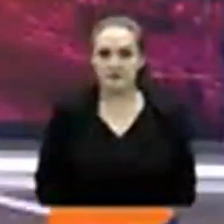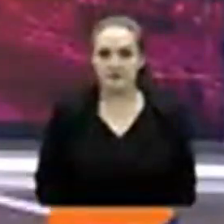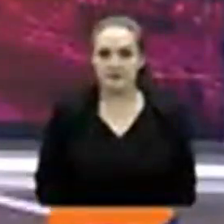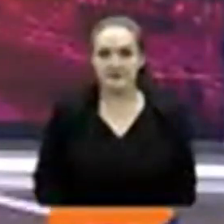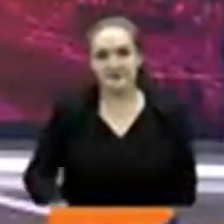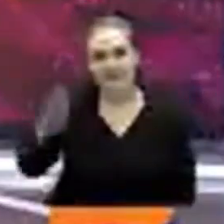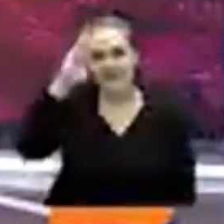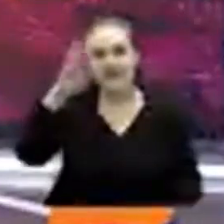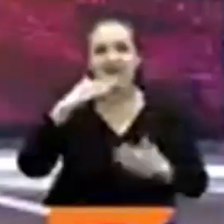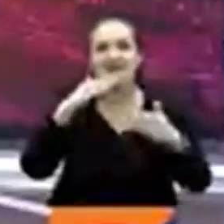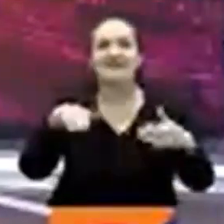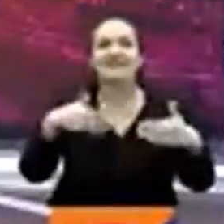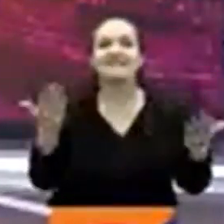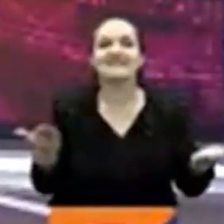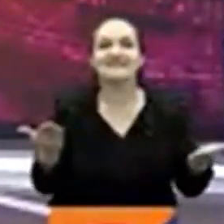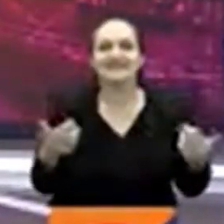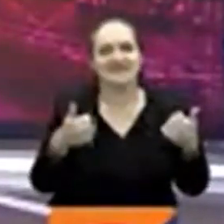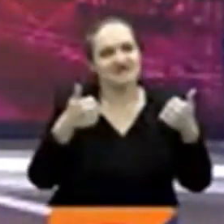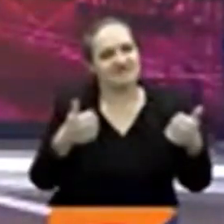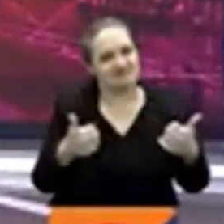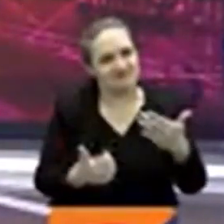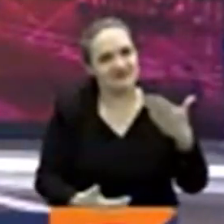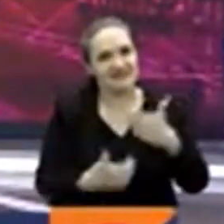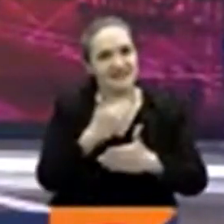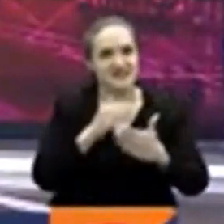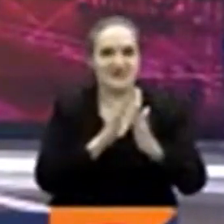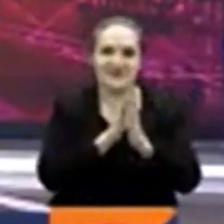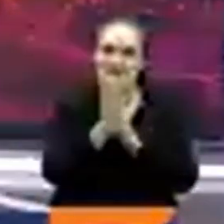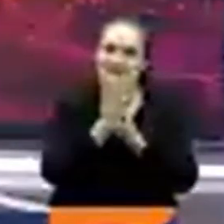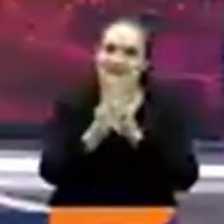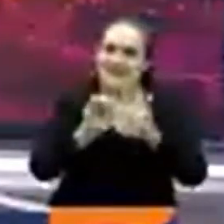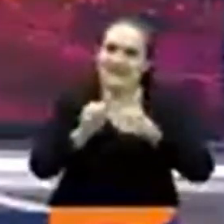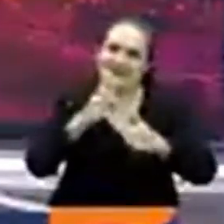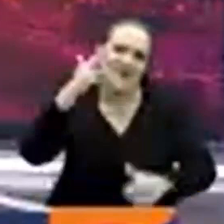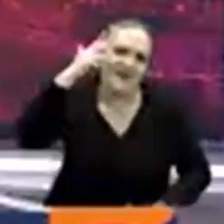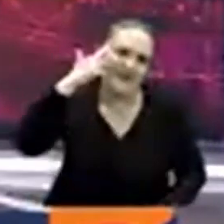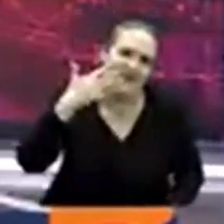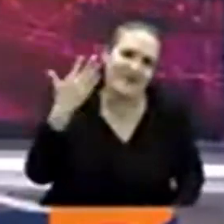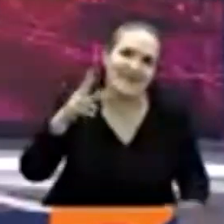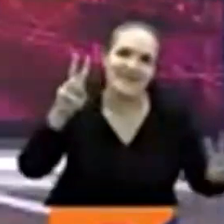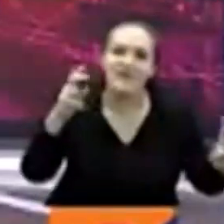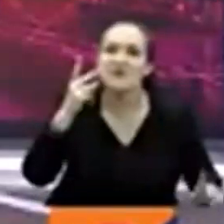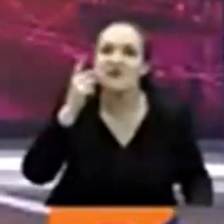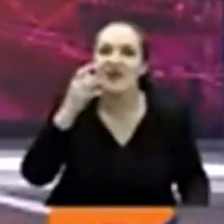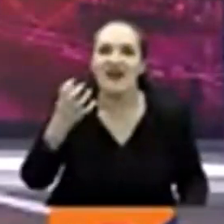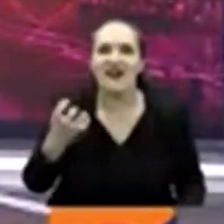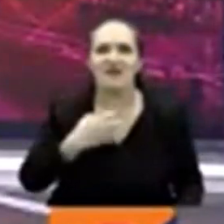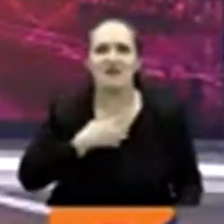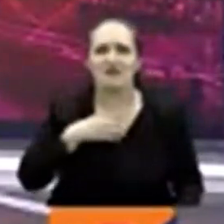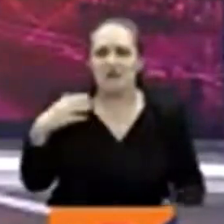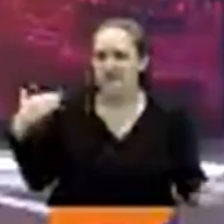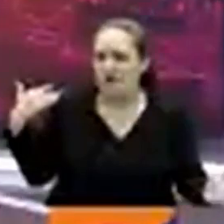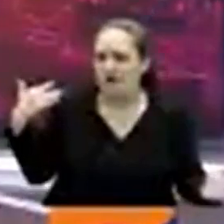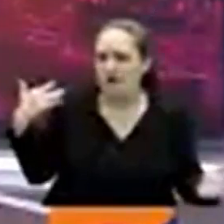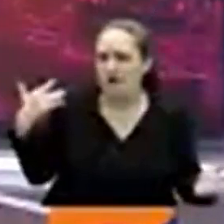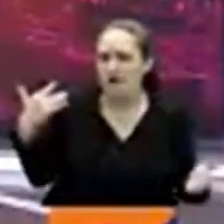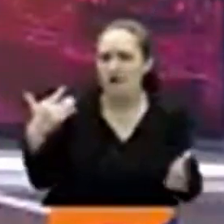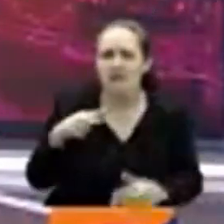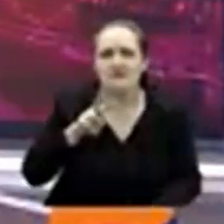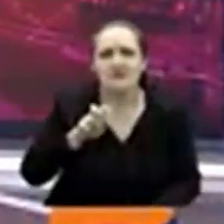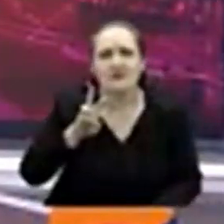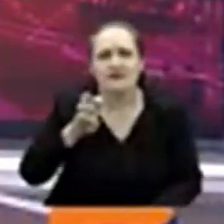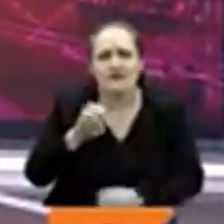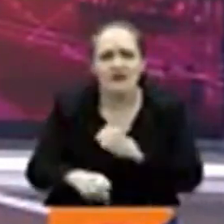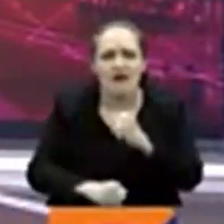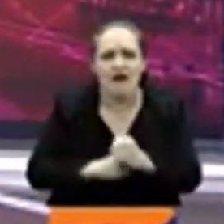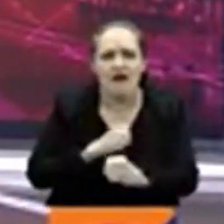Hola, ¿qué tal? ¿Cómo están? Iniciamos la información deportiva, obviamente, ¿no? Con el Pereira campeón, porque tras 78 años de espera, el Deportivo